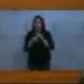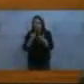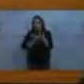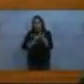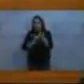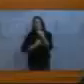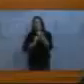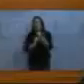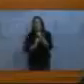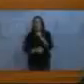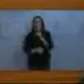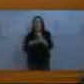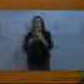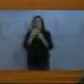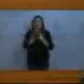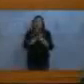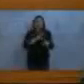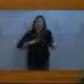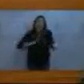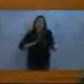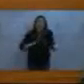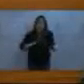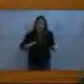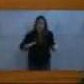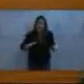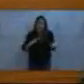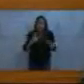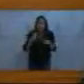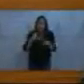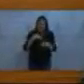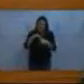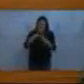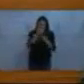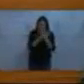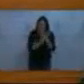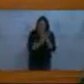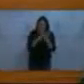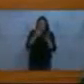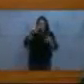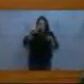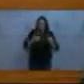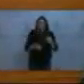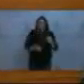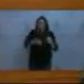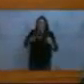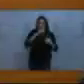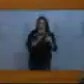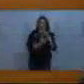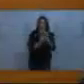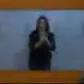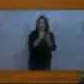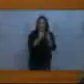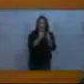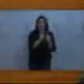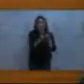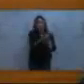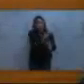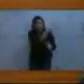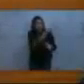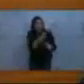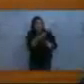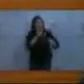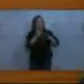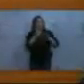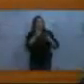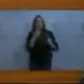como interinos estatutarios, y con más garantías de estabilidad. Luego viene usted a quejarse de la dificultad